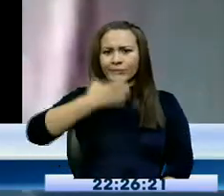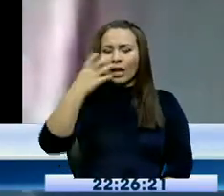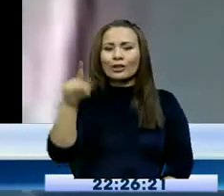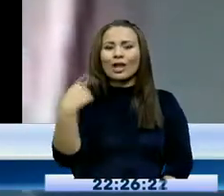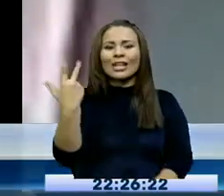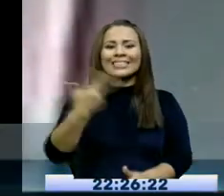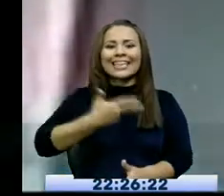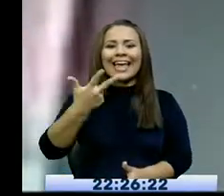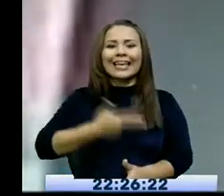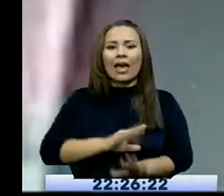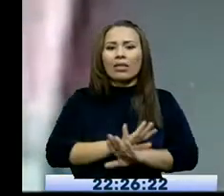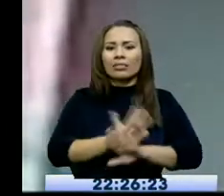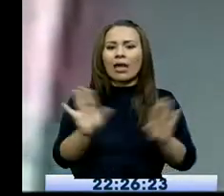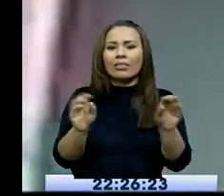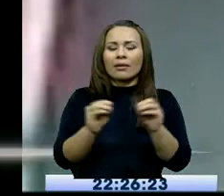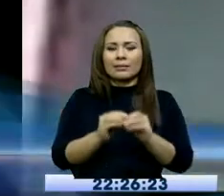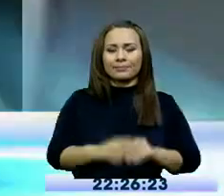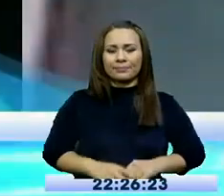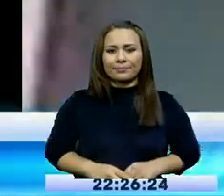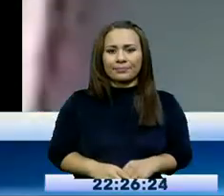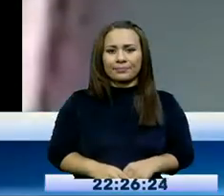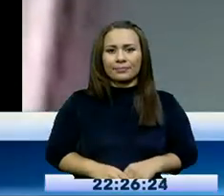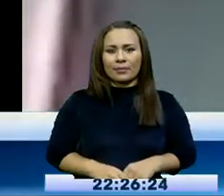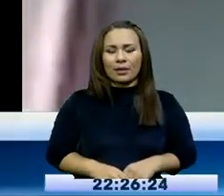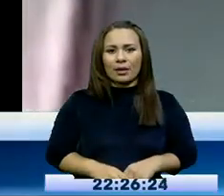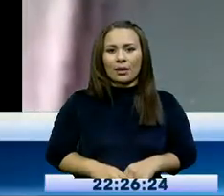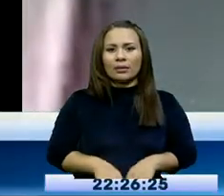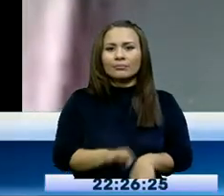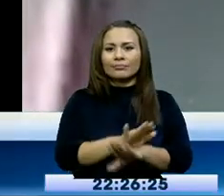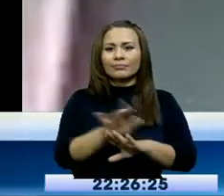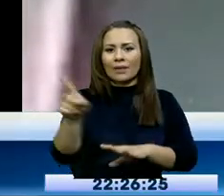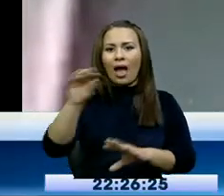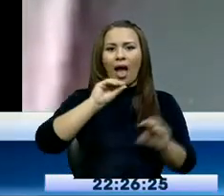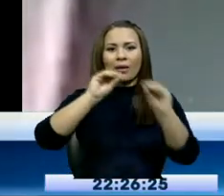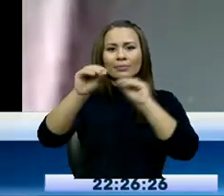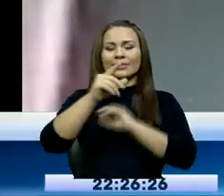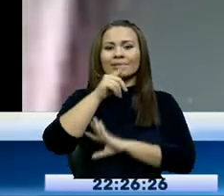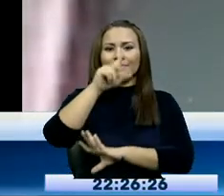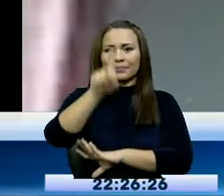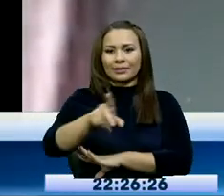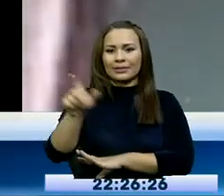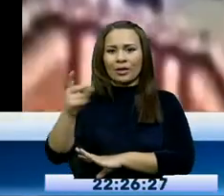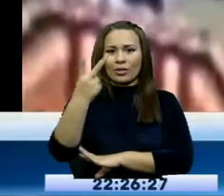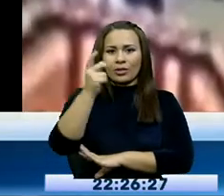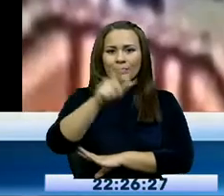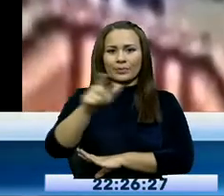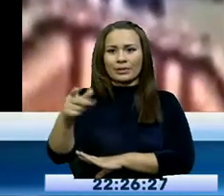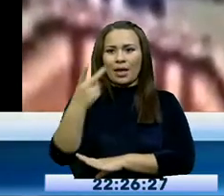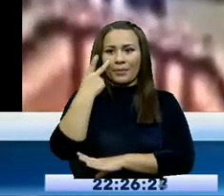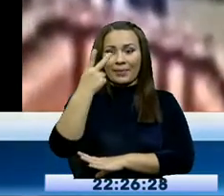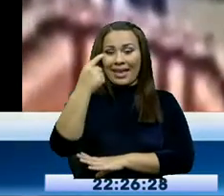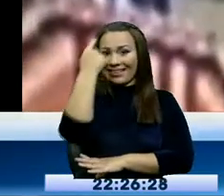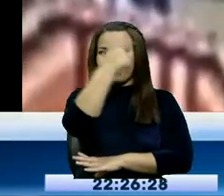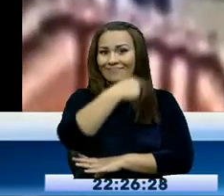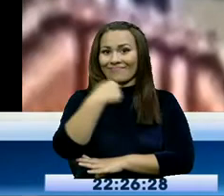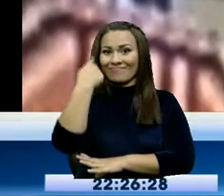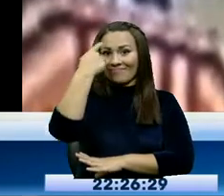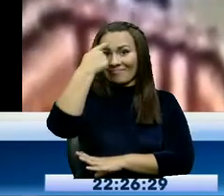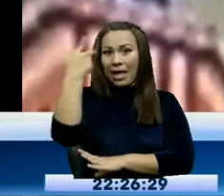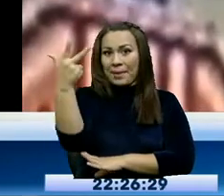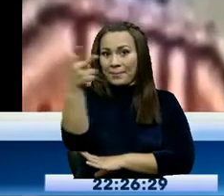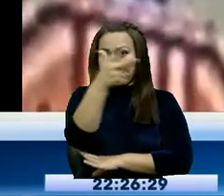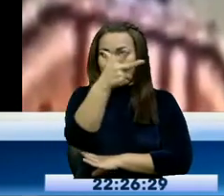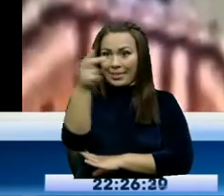en cual iba a ser cambiado, las unidades ya están sobre la pista de los dos individuos que se les ven en los videos que están en esa